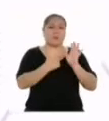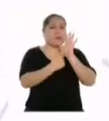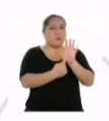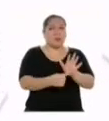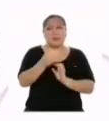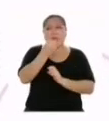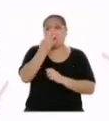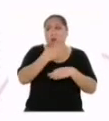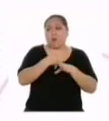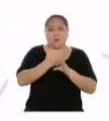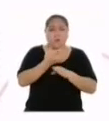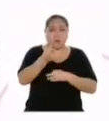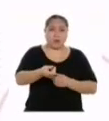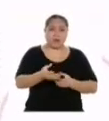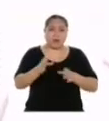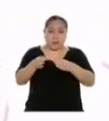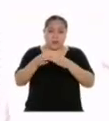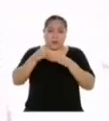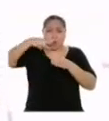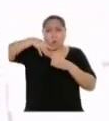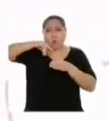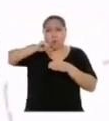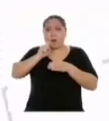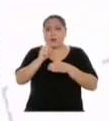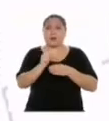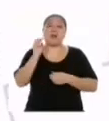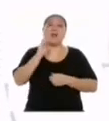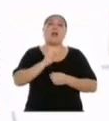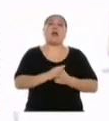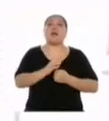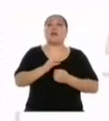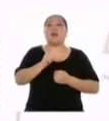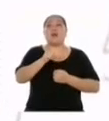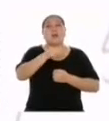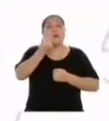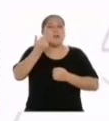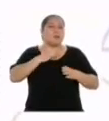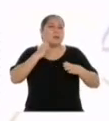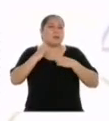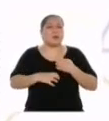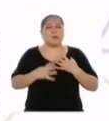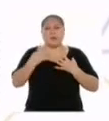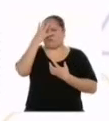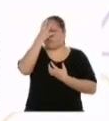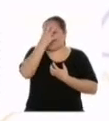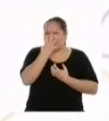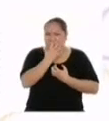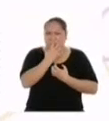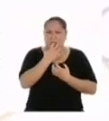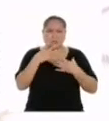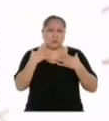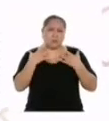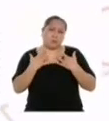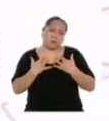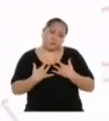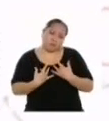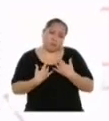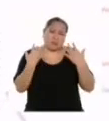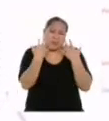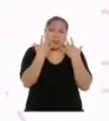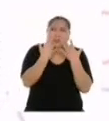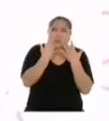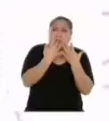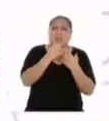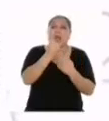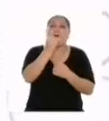presente de alguna forma en la muestra, y que las otras emociones, molestia, tristeza y miedo, se presentan